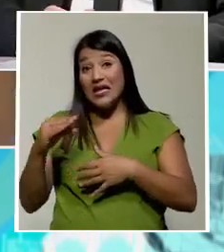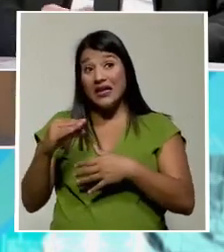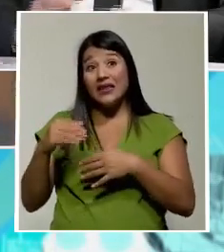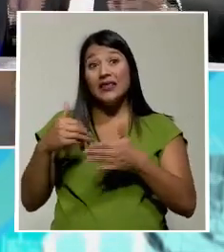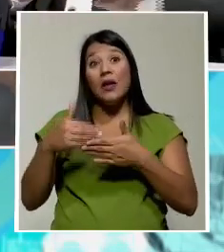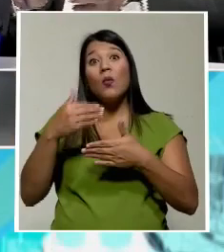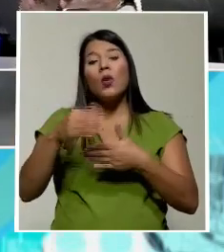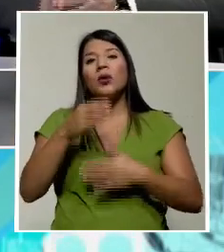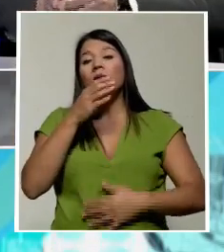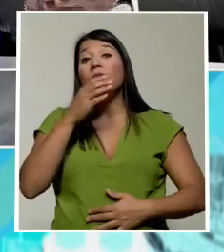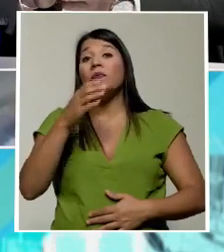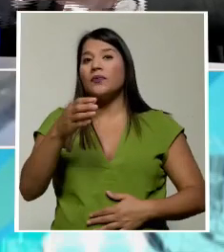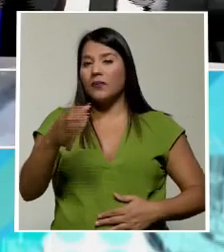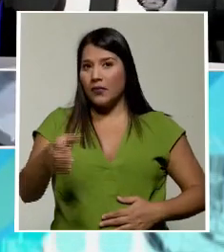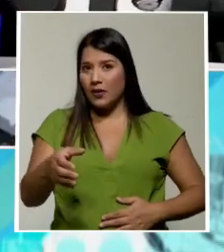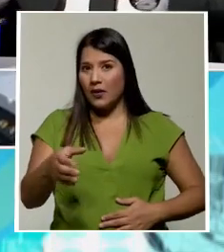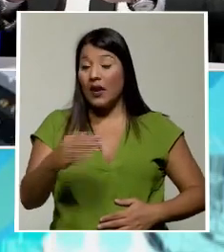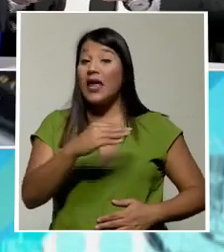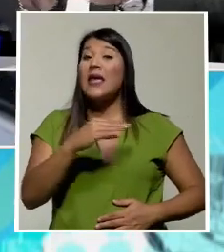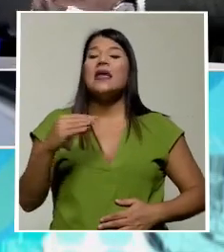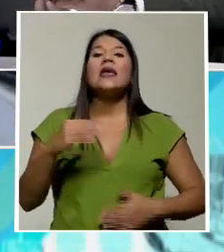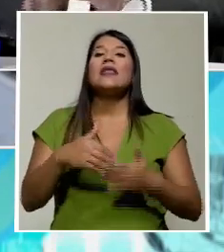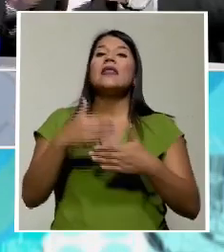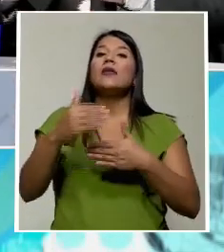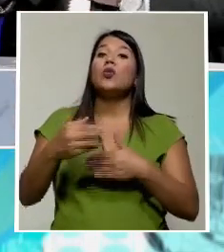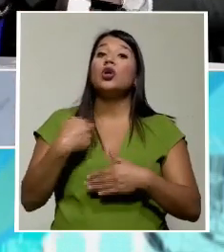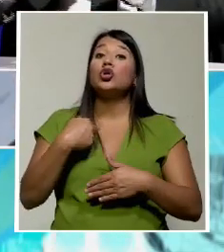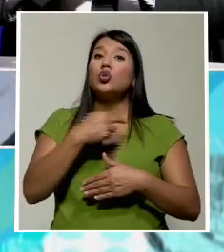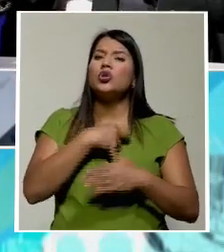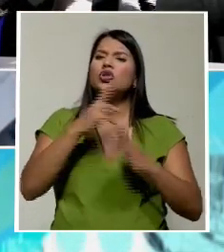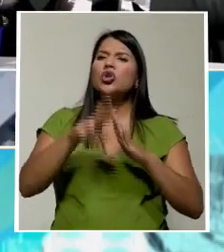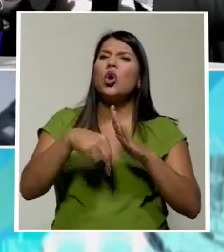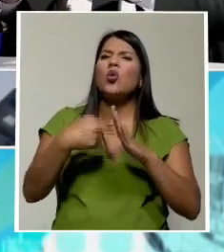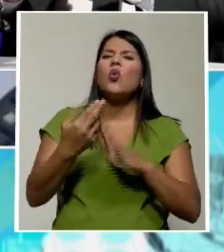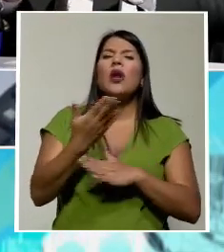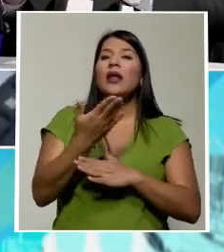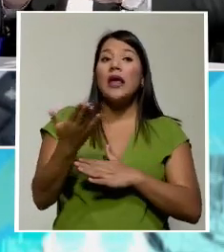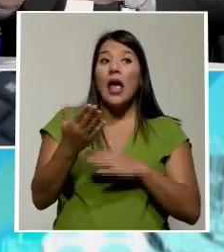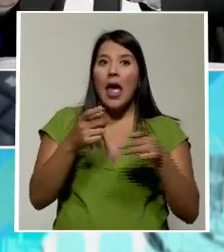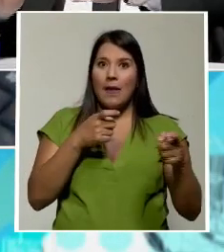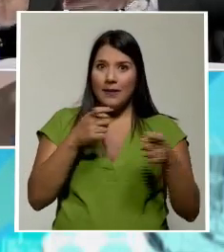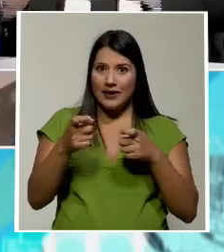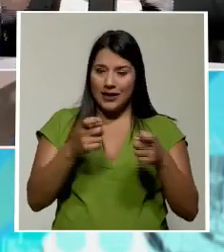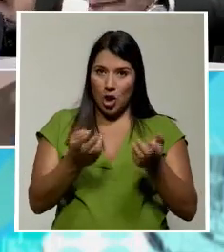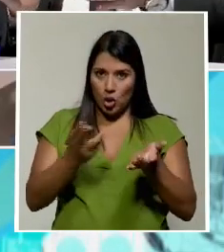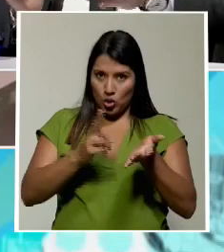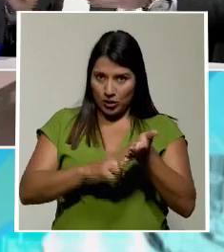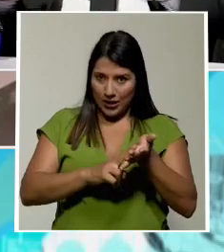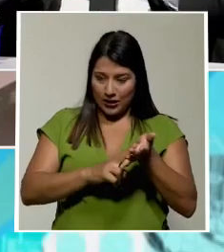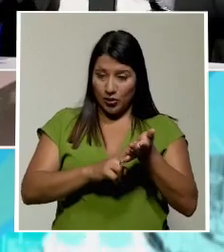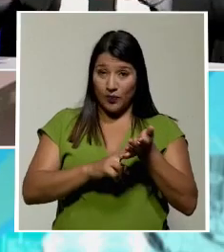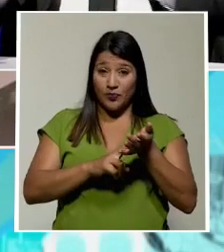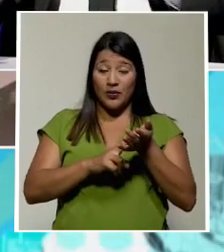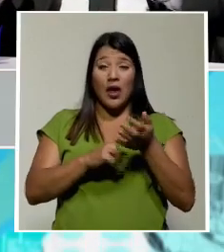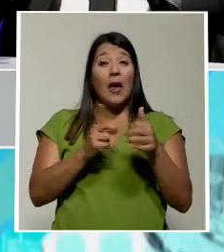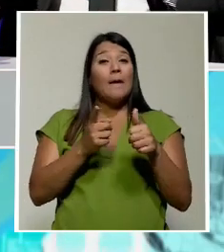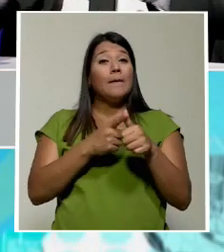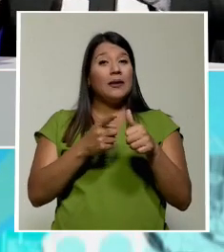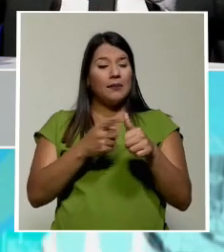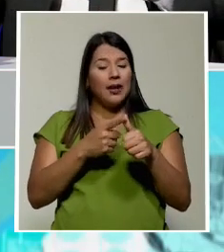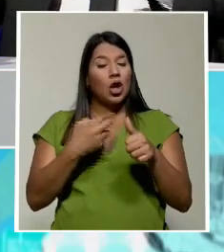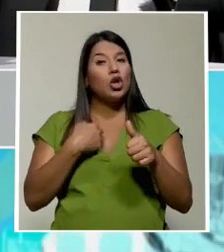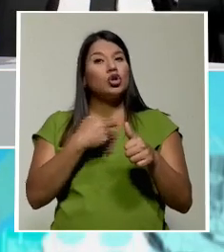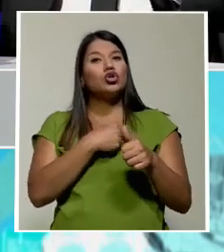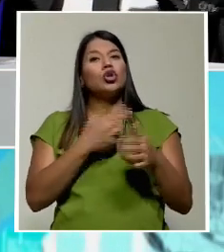validadas con ellos. Después nuestro rol iba a ser el de administrar este contrato, que en una primera etapa íbamos a